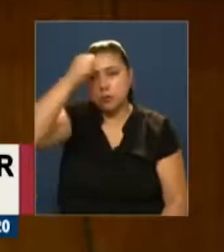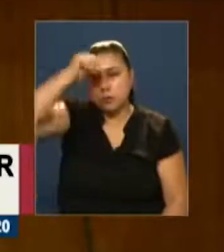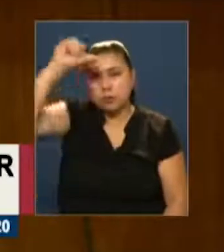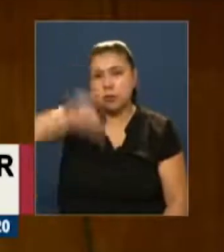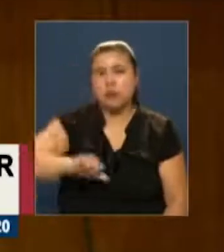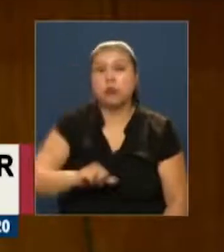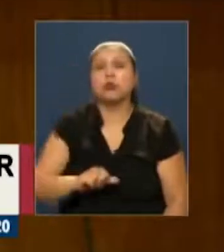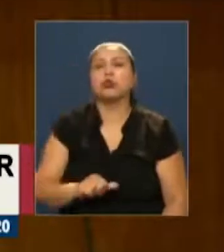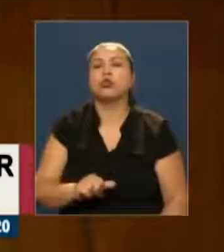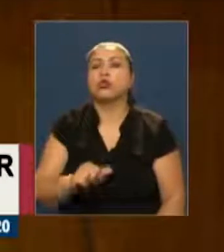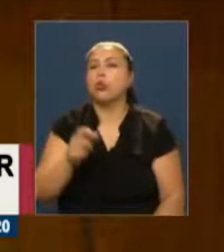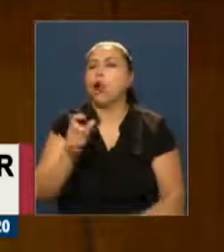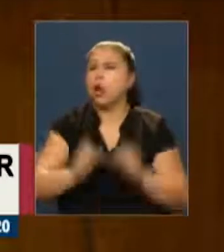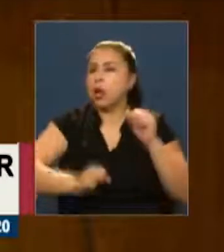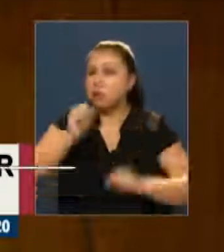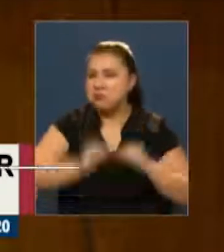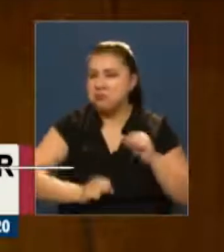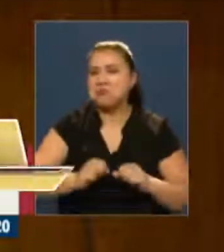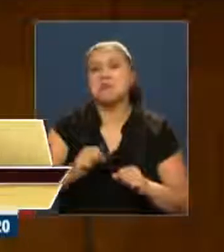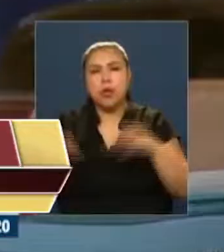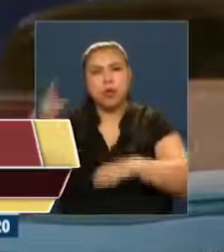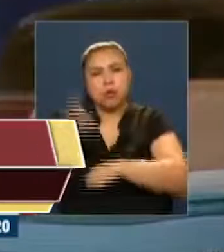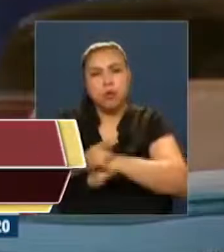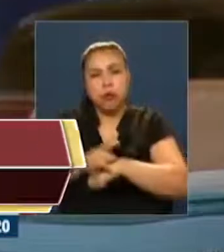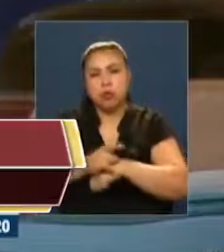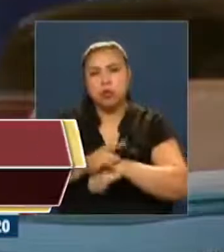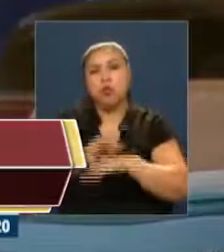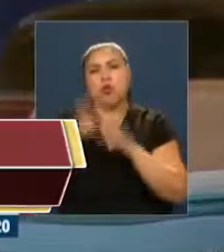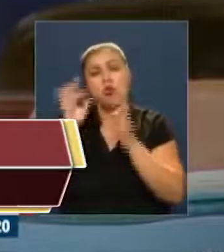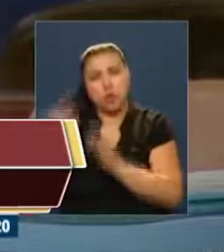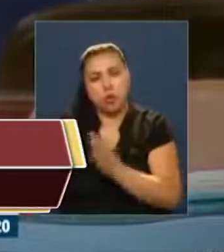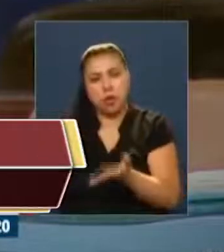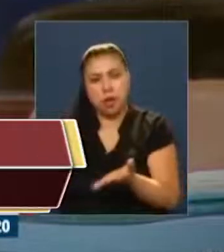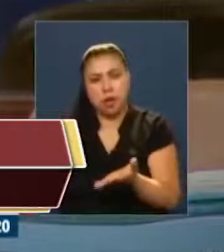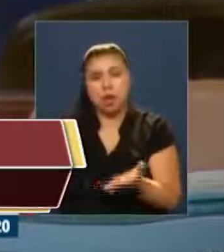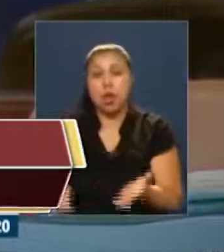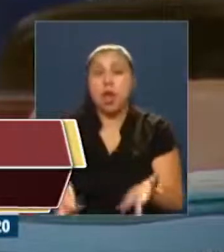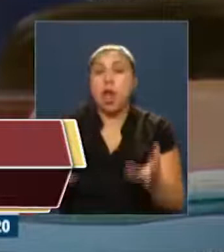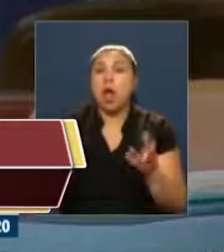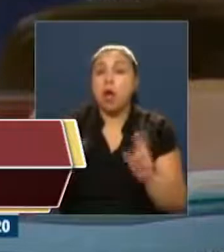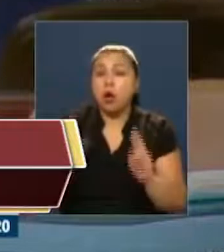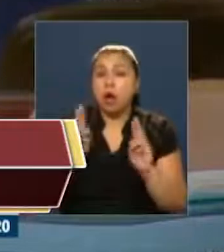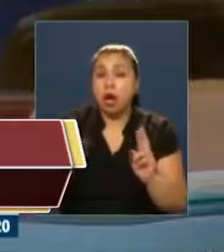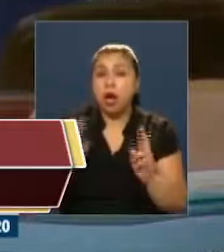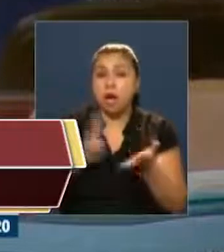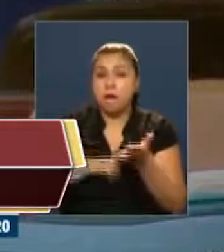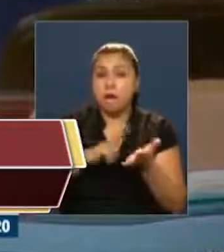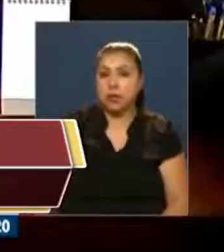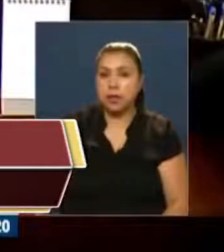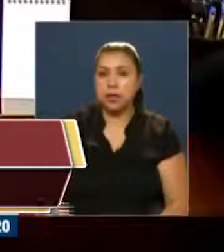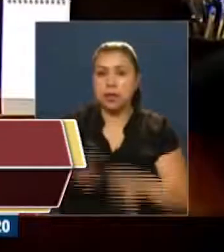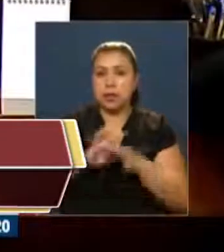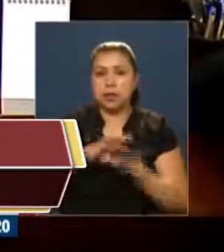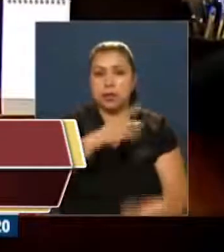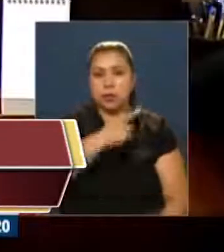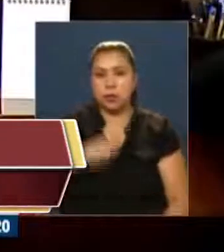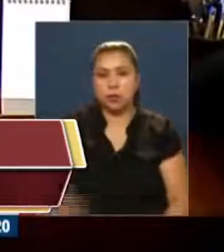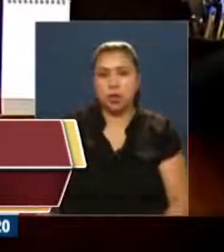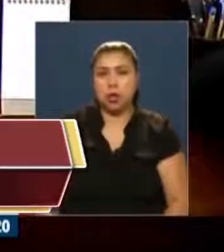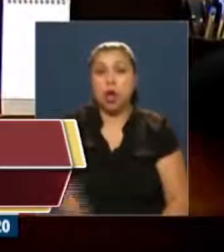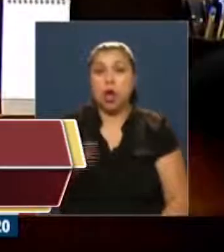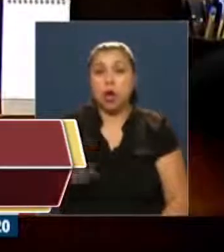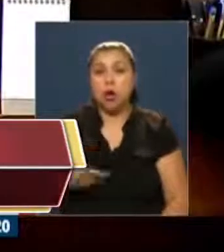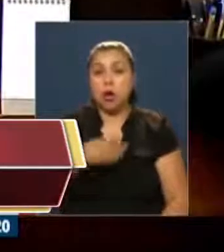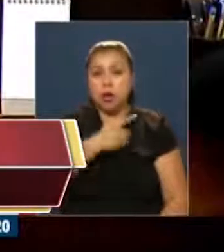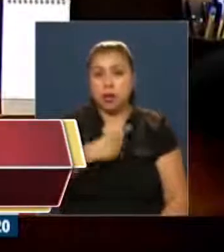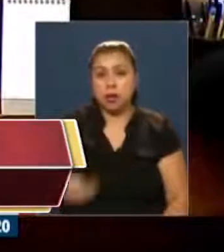Y por 141 votos a favor, la Sala de la Cámara de Diputadas y Diputados despachó a segundo trámite al Senado la moción que aumenta